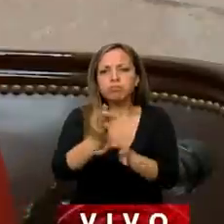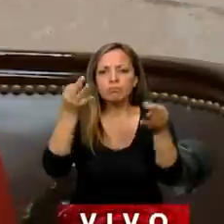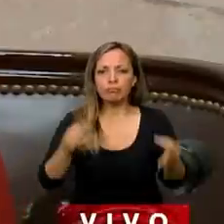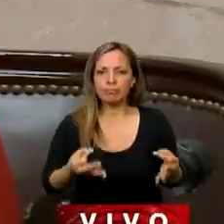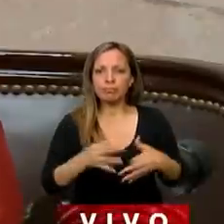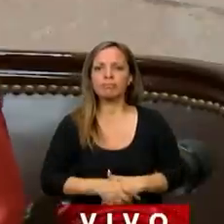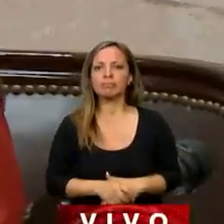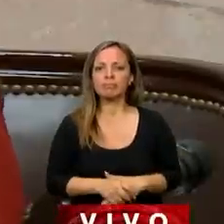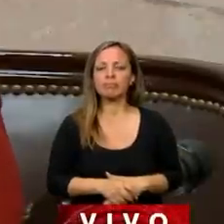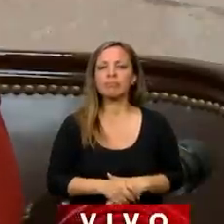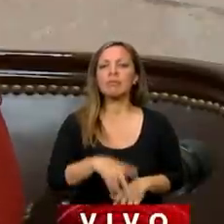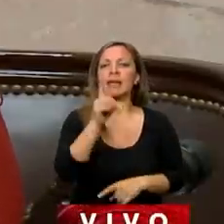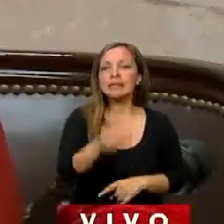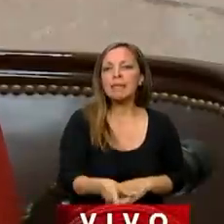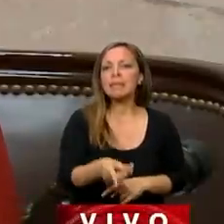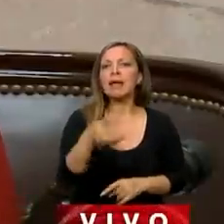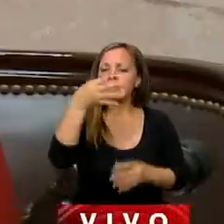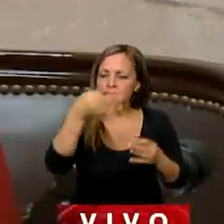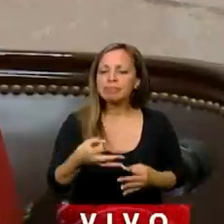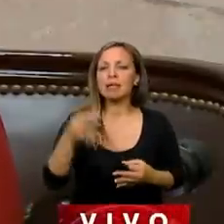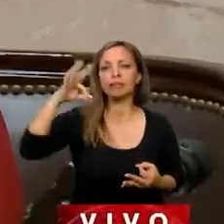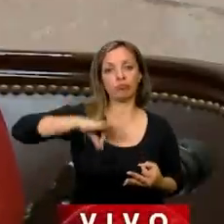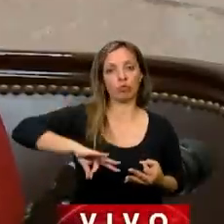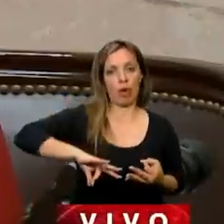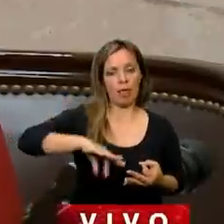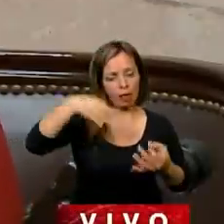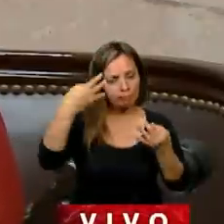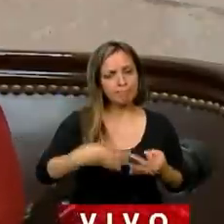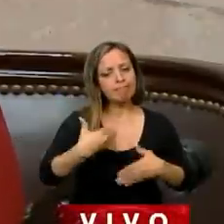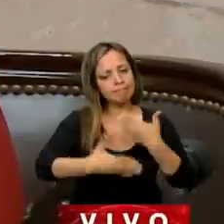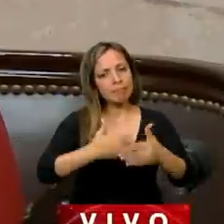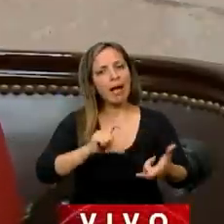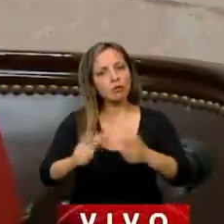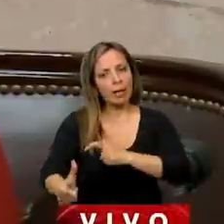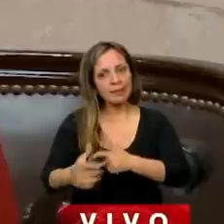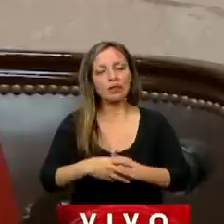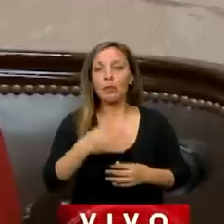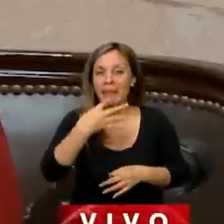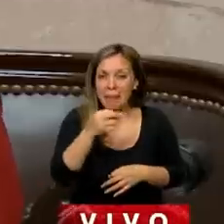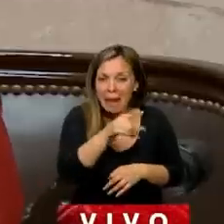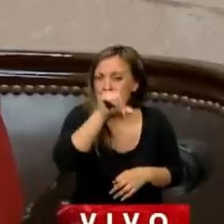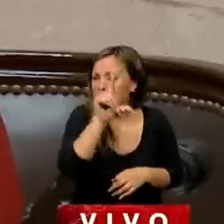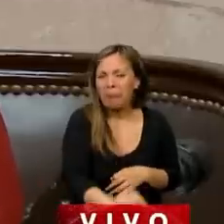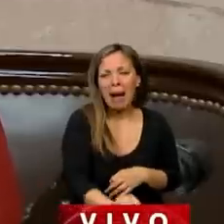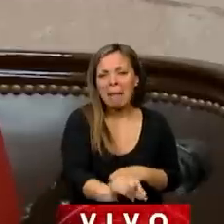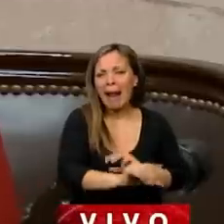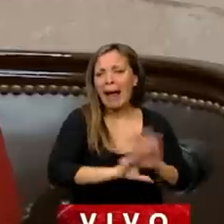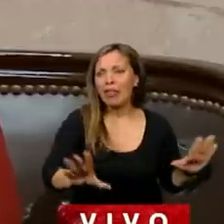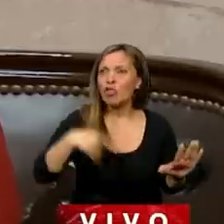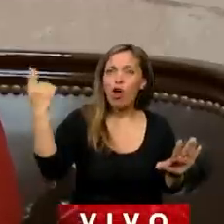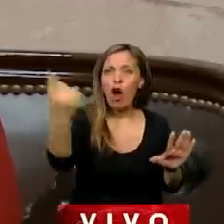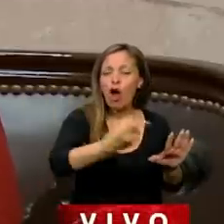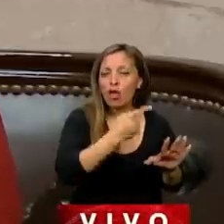como también la debida recomposición salarial de sus saberes, que quiero resaltar son los más pobres de la